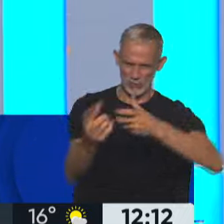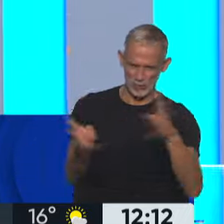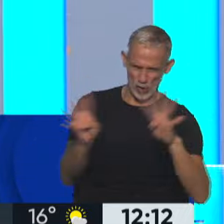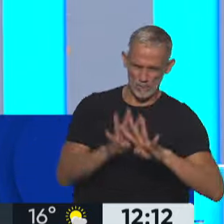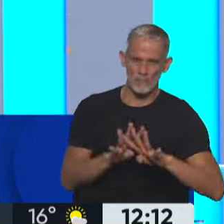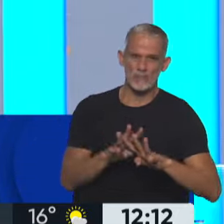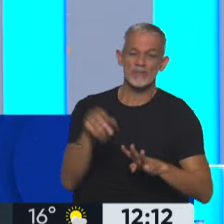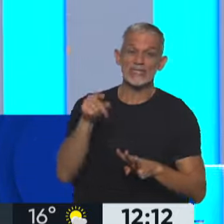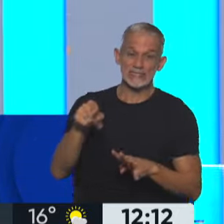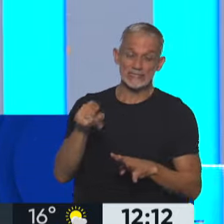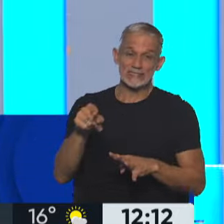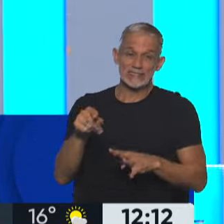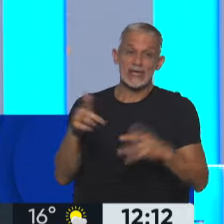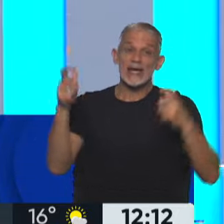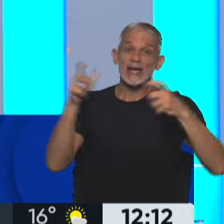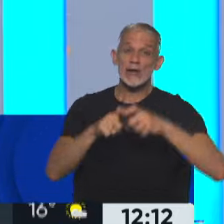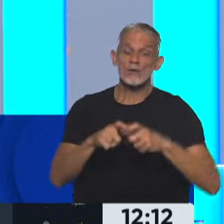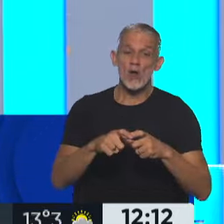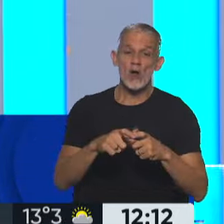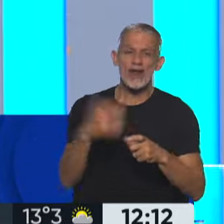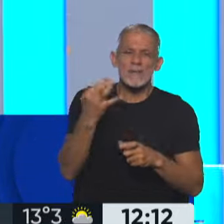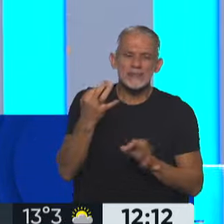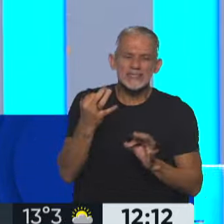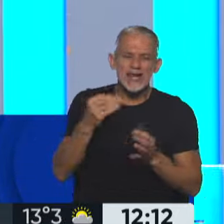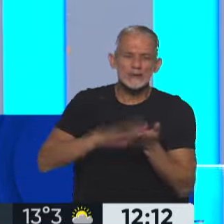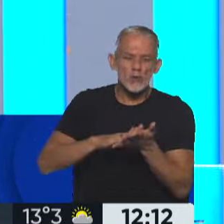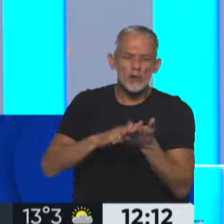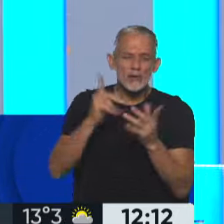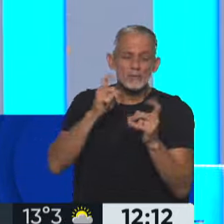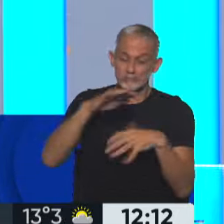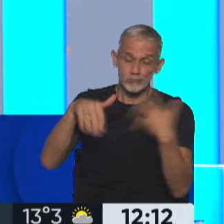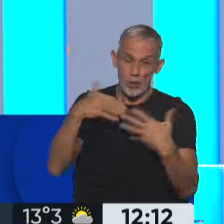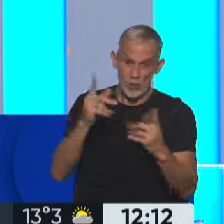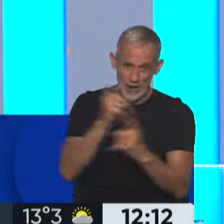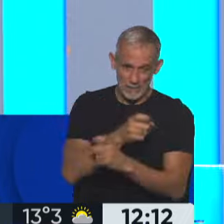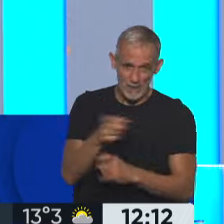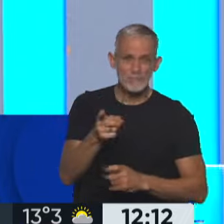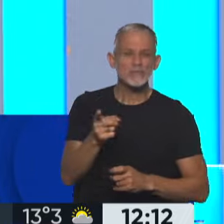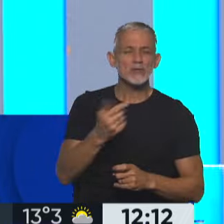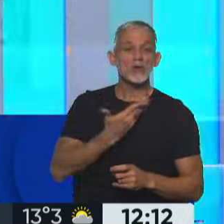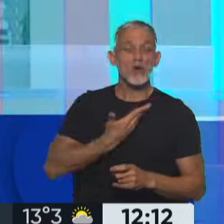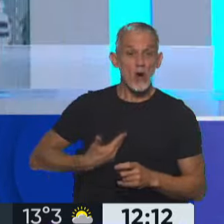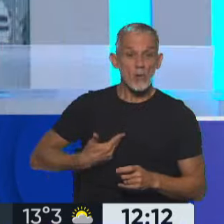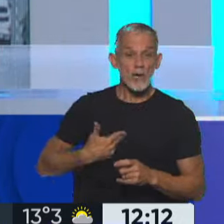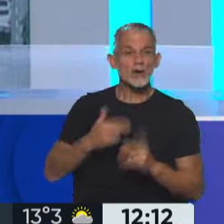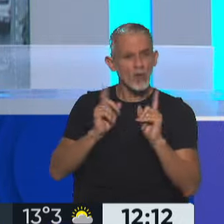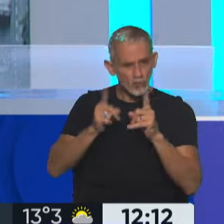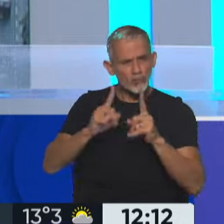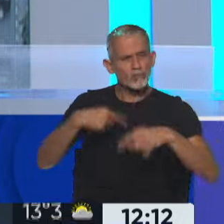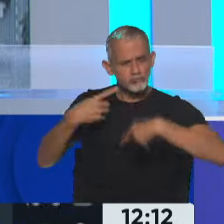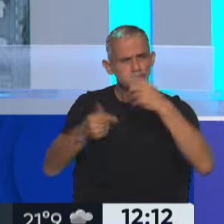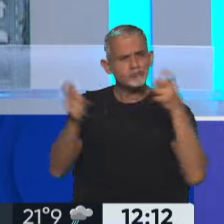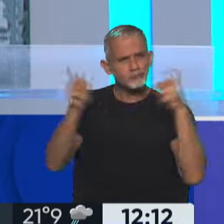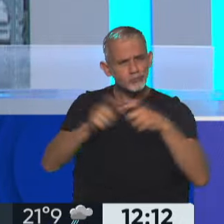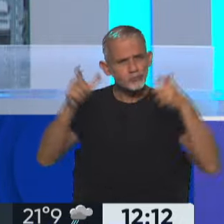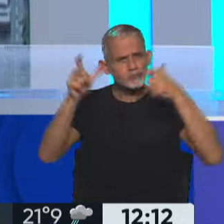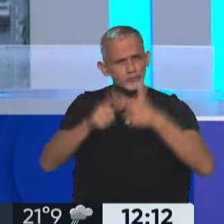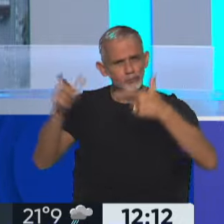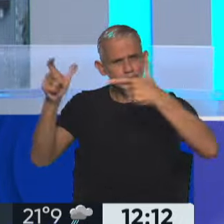finalmente entonces la reunión del comité de crisis que según Fuentes del gobierno va a seguir eh teniendo